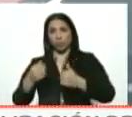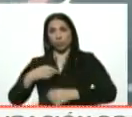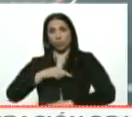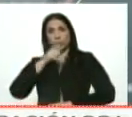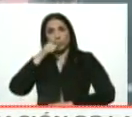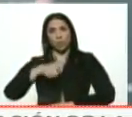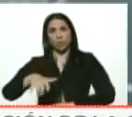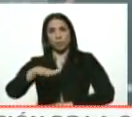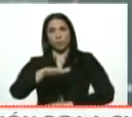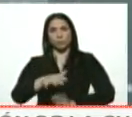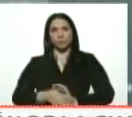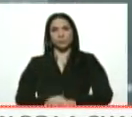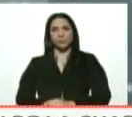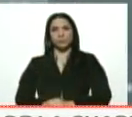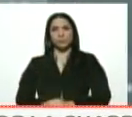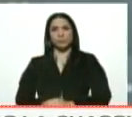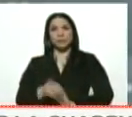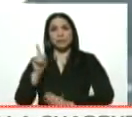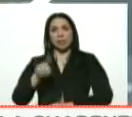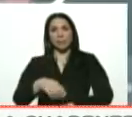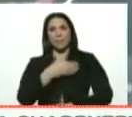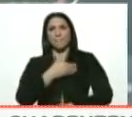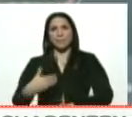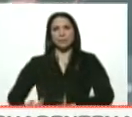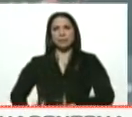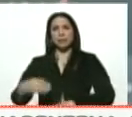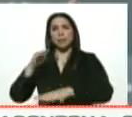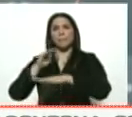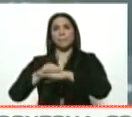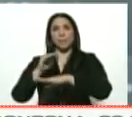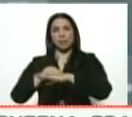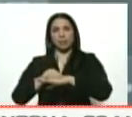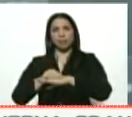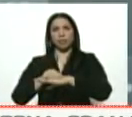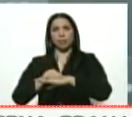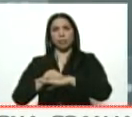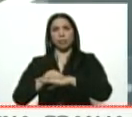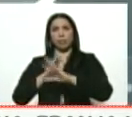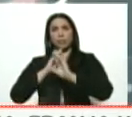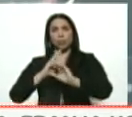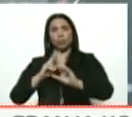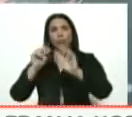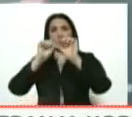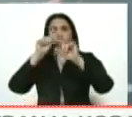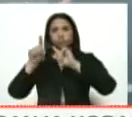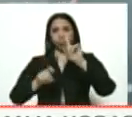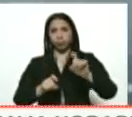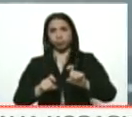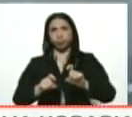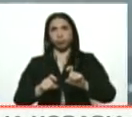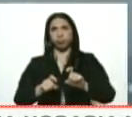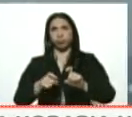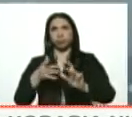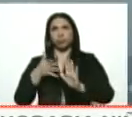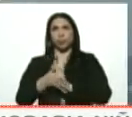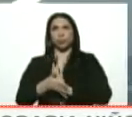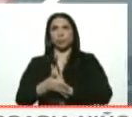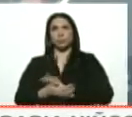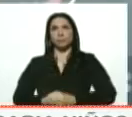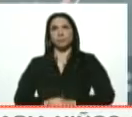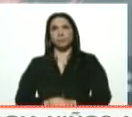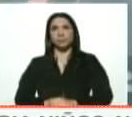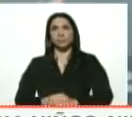población. Y al mismo tiempo el presidente ha pedido en la encuesta incorporar algunas preguntas sobre